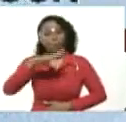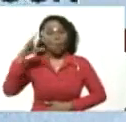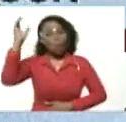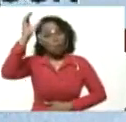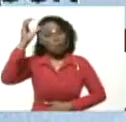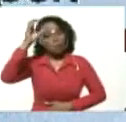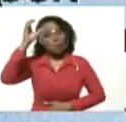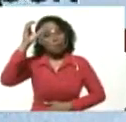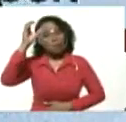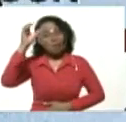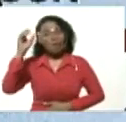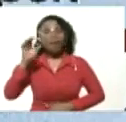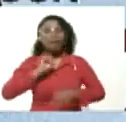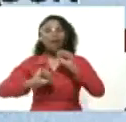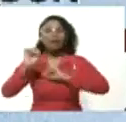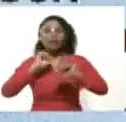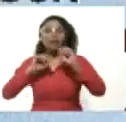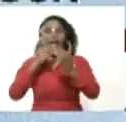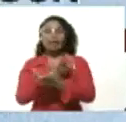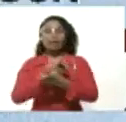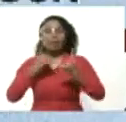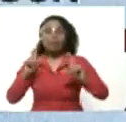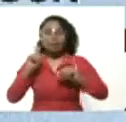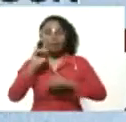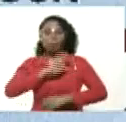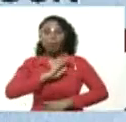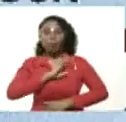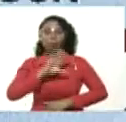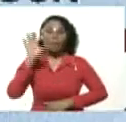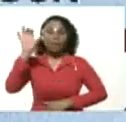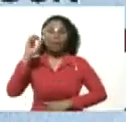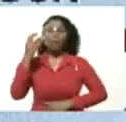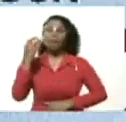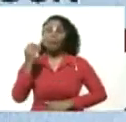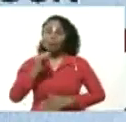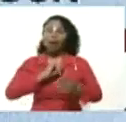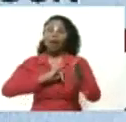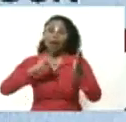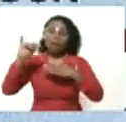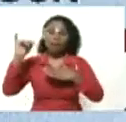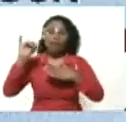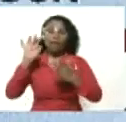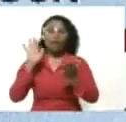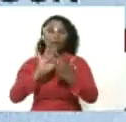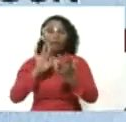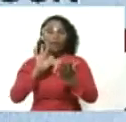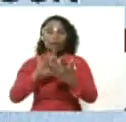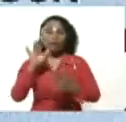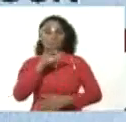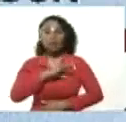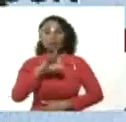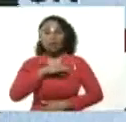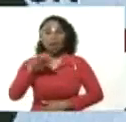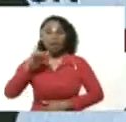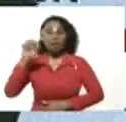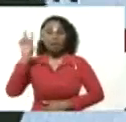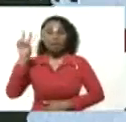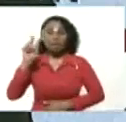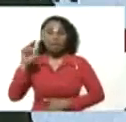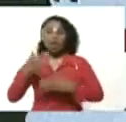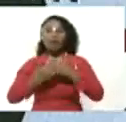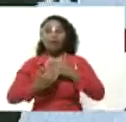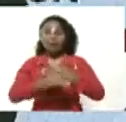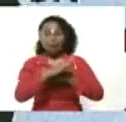que defienda democráticamente su país tiene que ser muy alta. El contrato social en Venezuela ha avanzado de